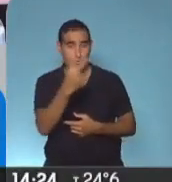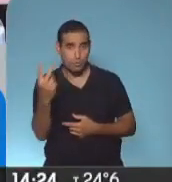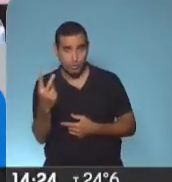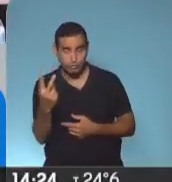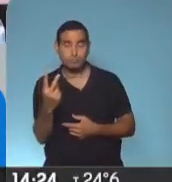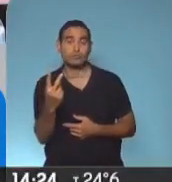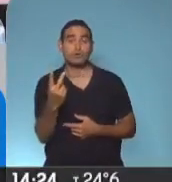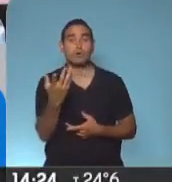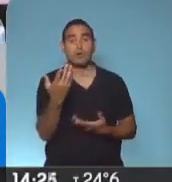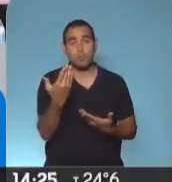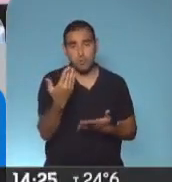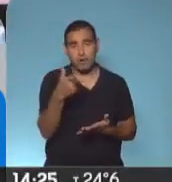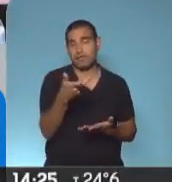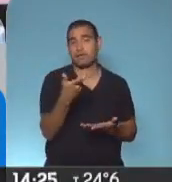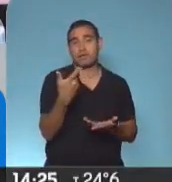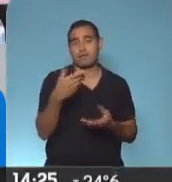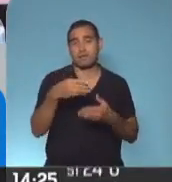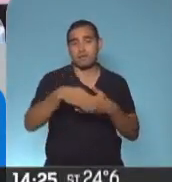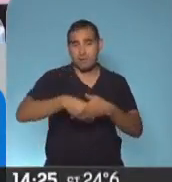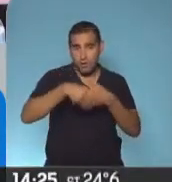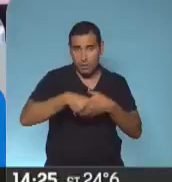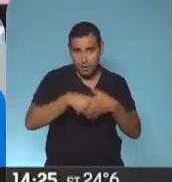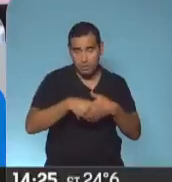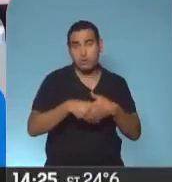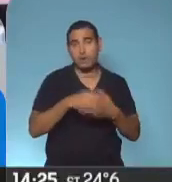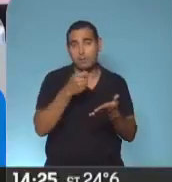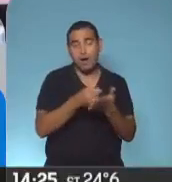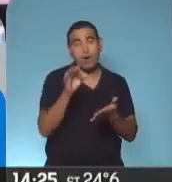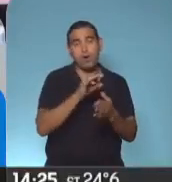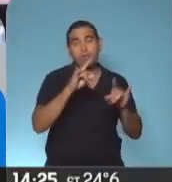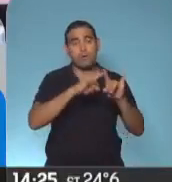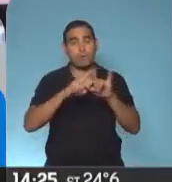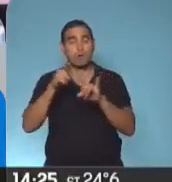0810-999-2222, a través de Mercado Pago o a través del